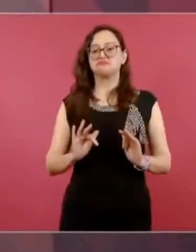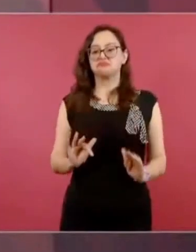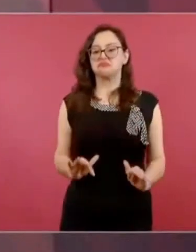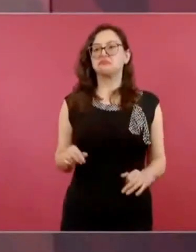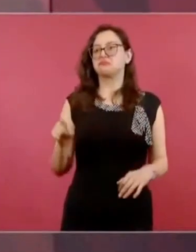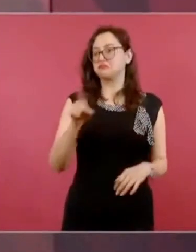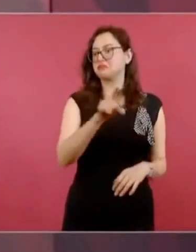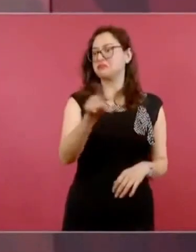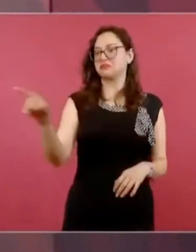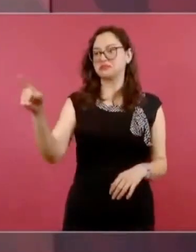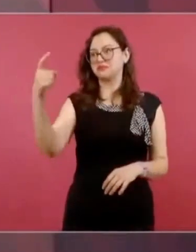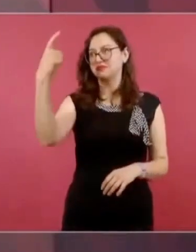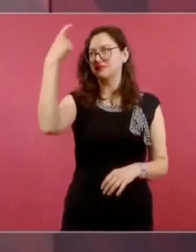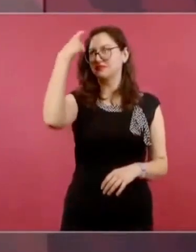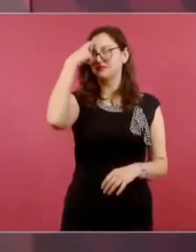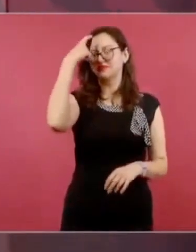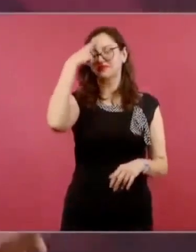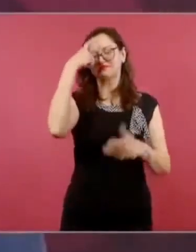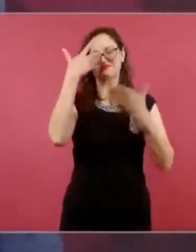de pie